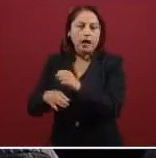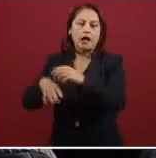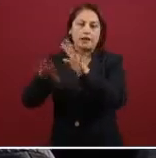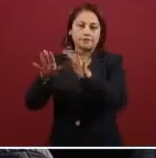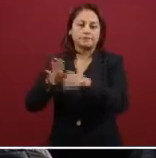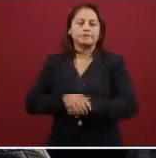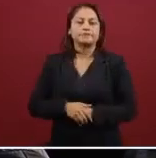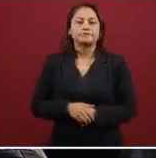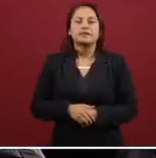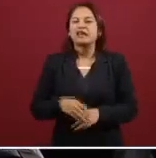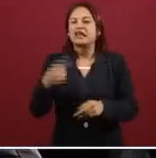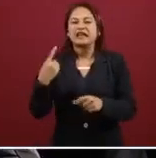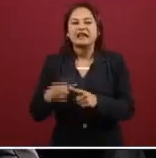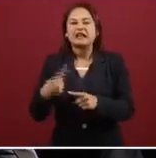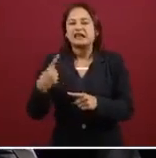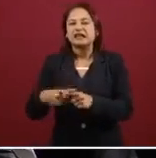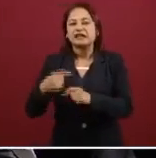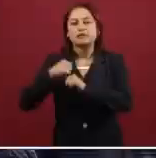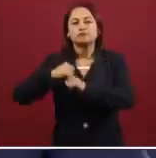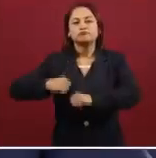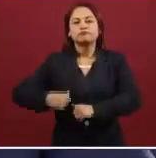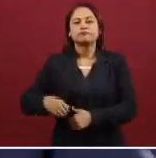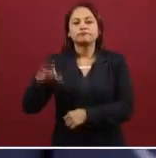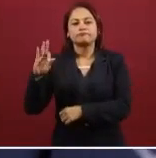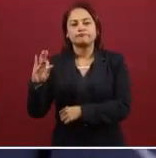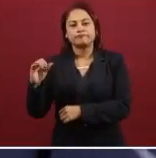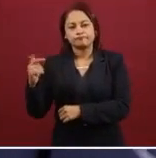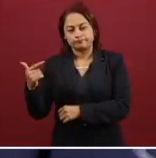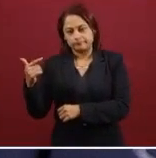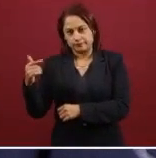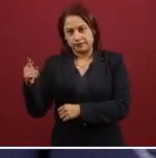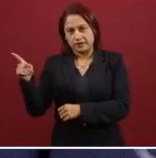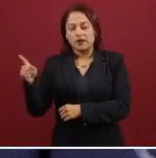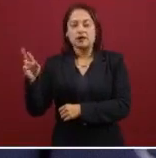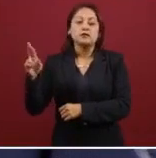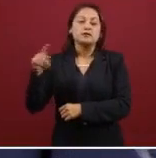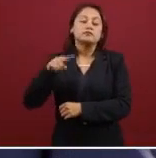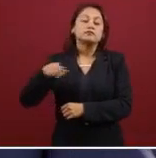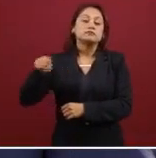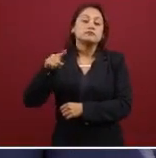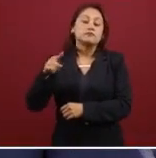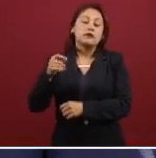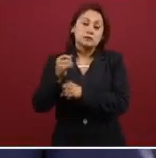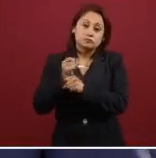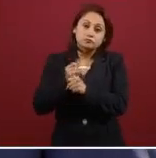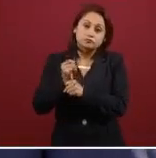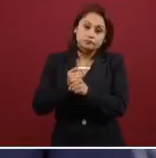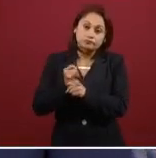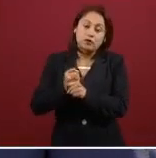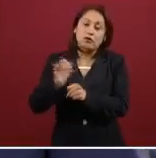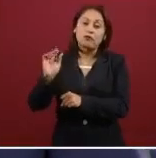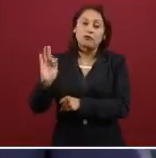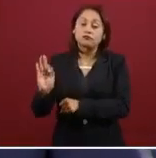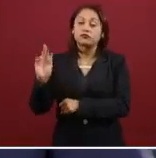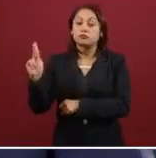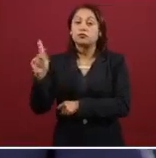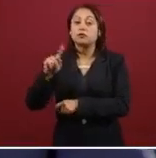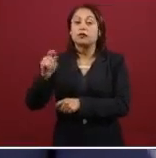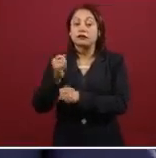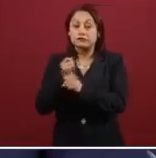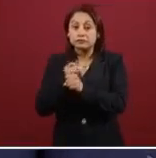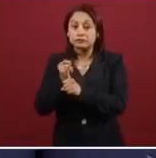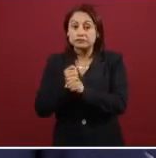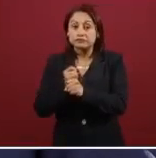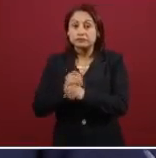oficina, la Secretaría de la Función Pública está trabajando sobre esto y Irmerendia Sandoval